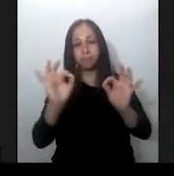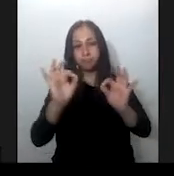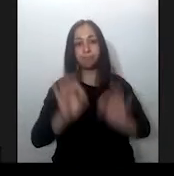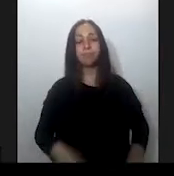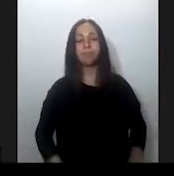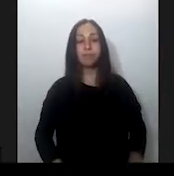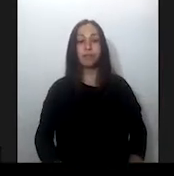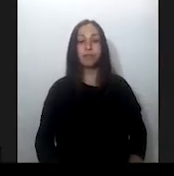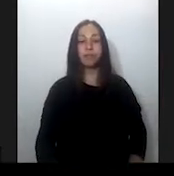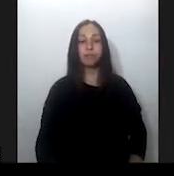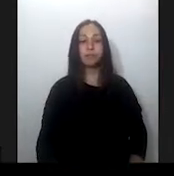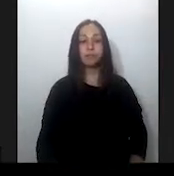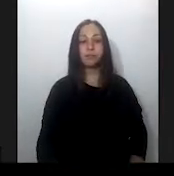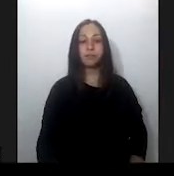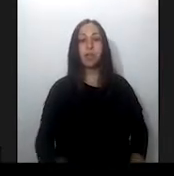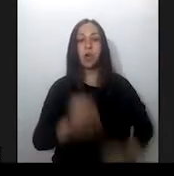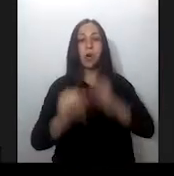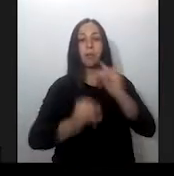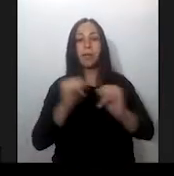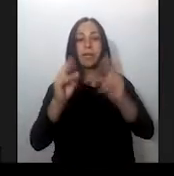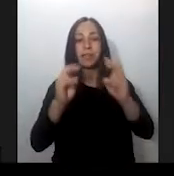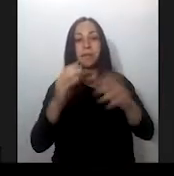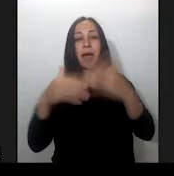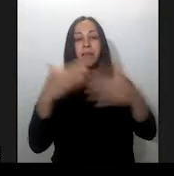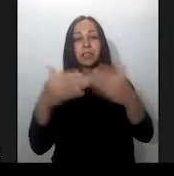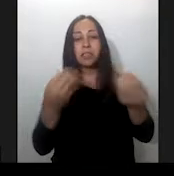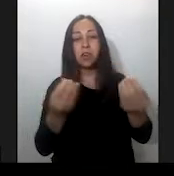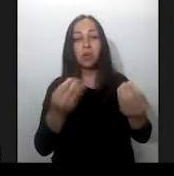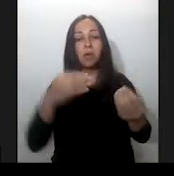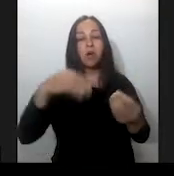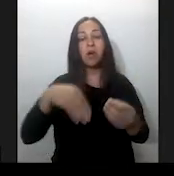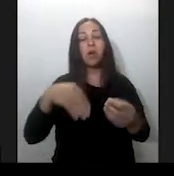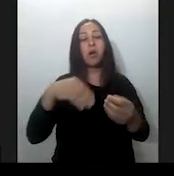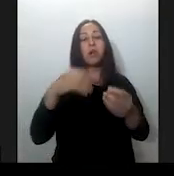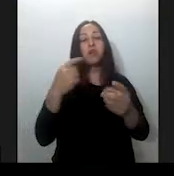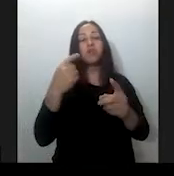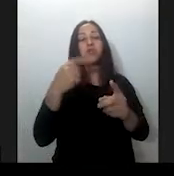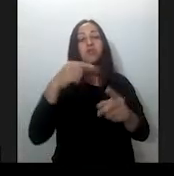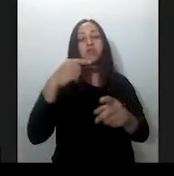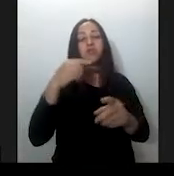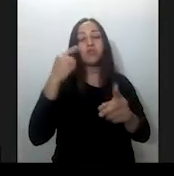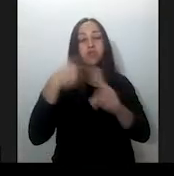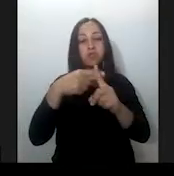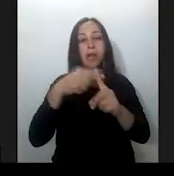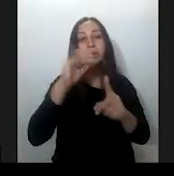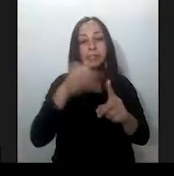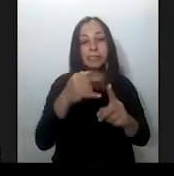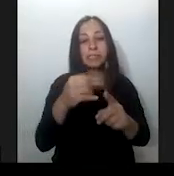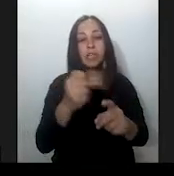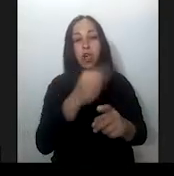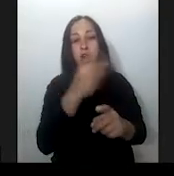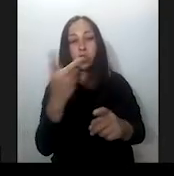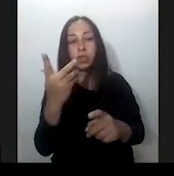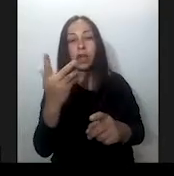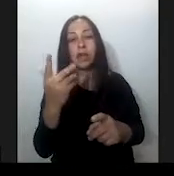Y aplicar algunas cuestiones un poco más avanzadas como un if, bien, como el sumar sí, como el contar, también vamos a ir hablando un poquito